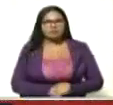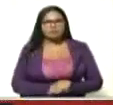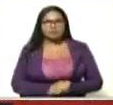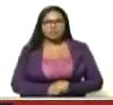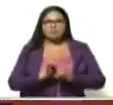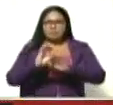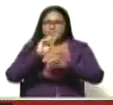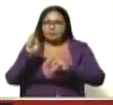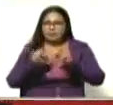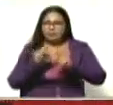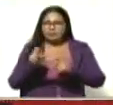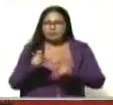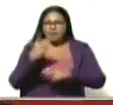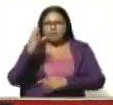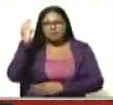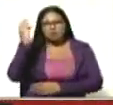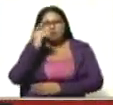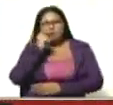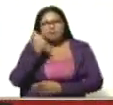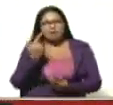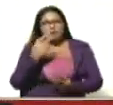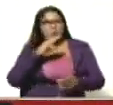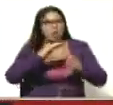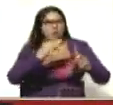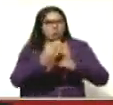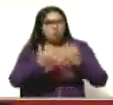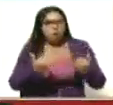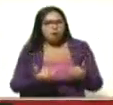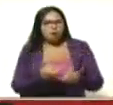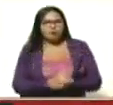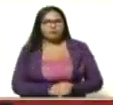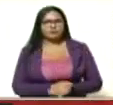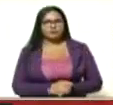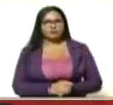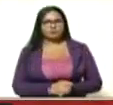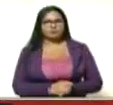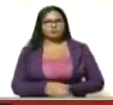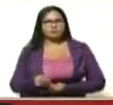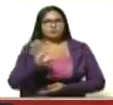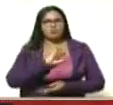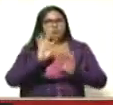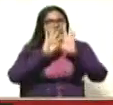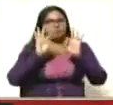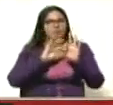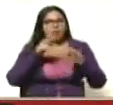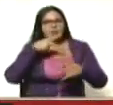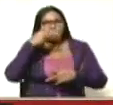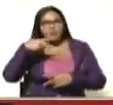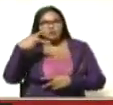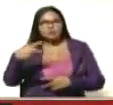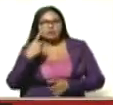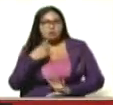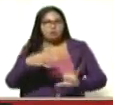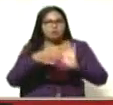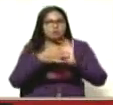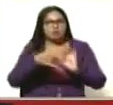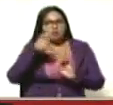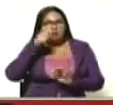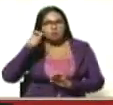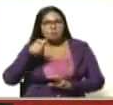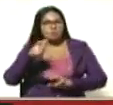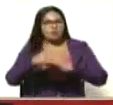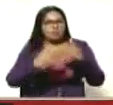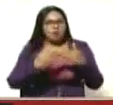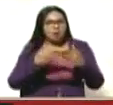te la repito a ti, ya sé cómo, de qué manera la cultura, de qué manera el tema de la poesía une a los pueblos,